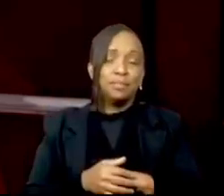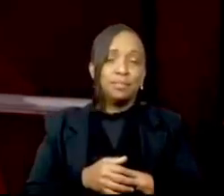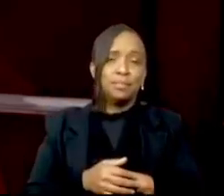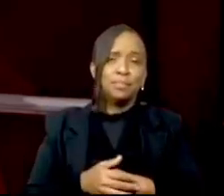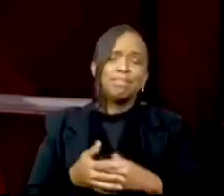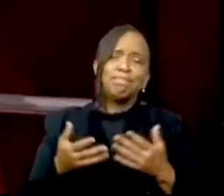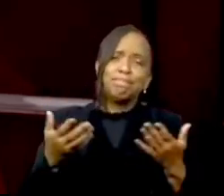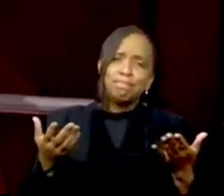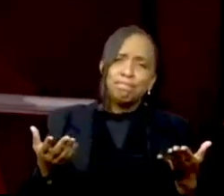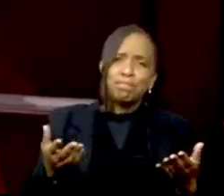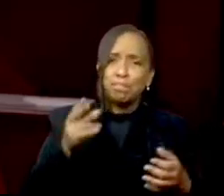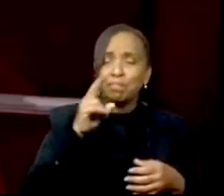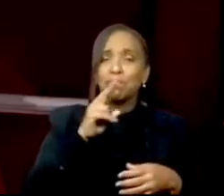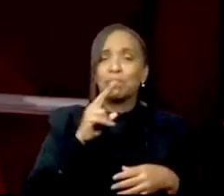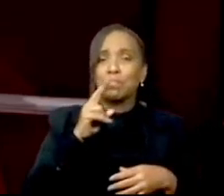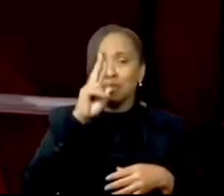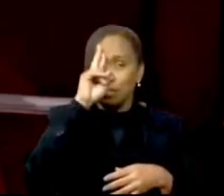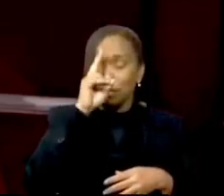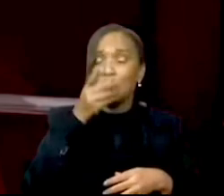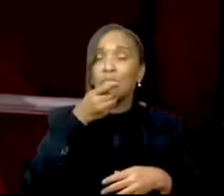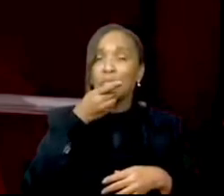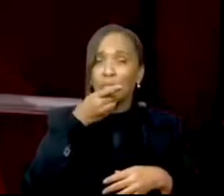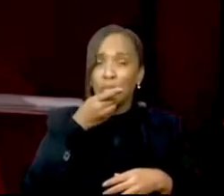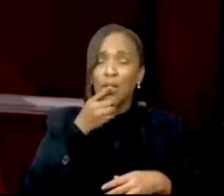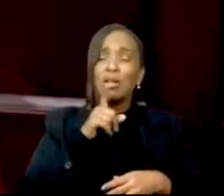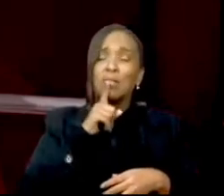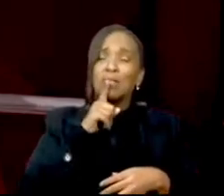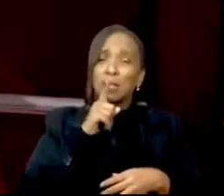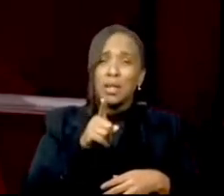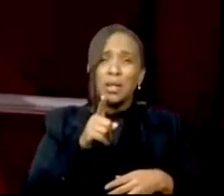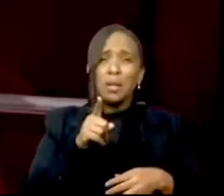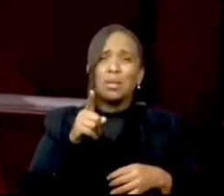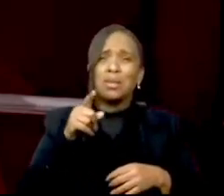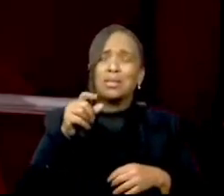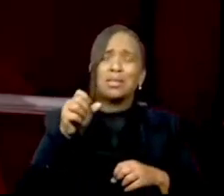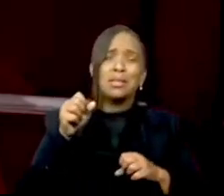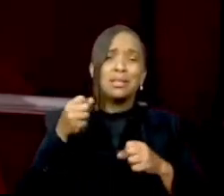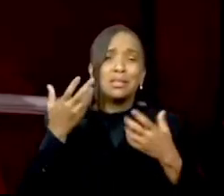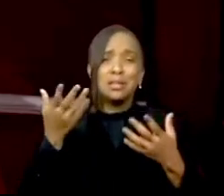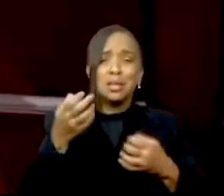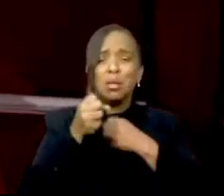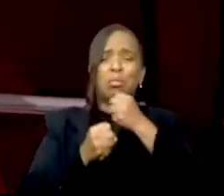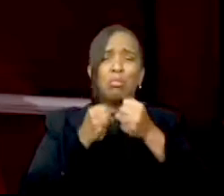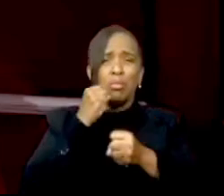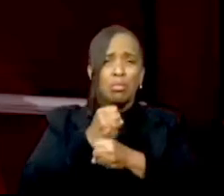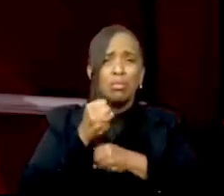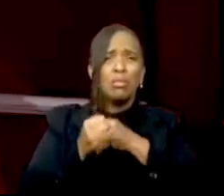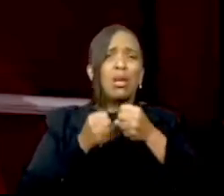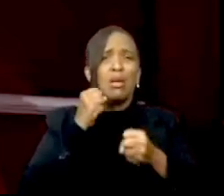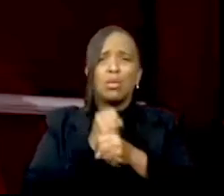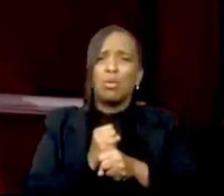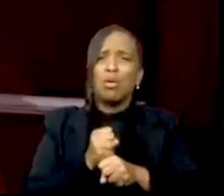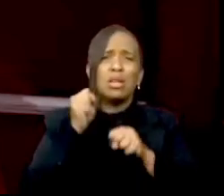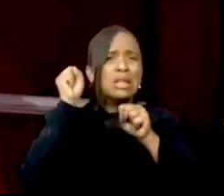familia hasta todos los que lucharon durante 31 años de Dictadura